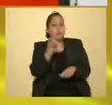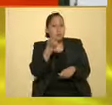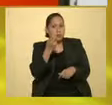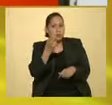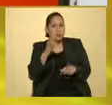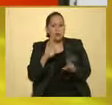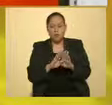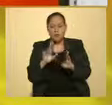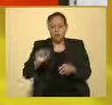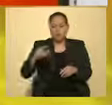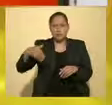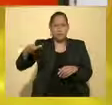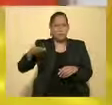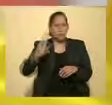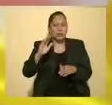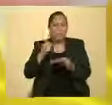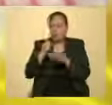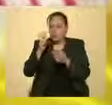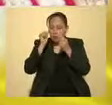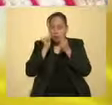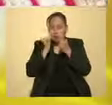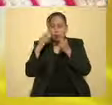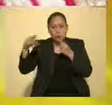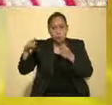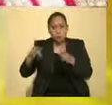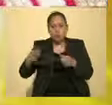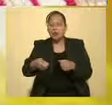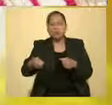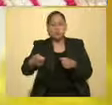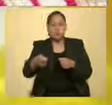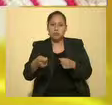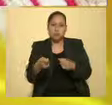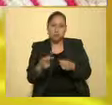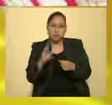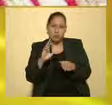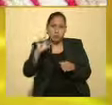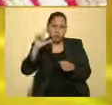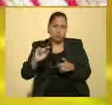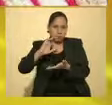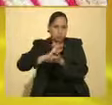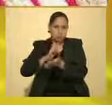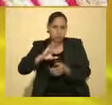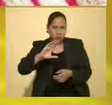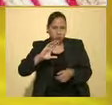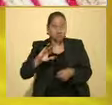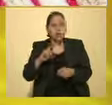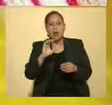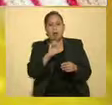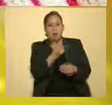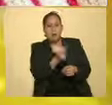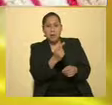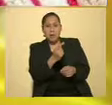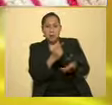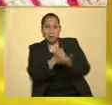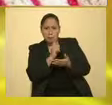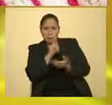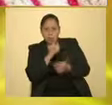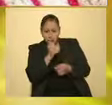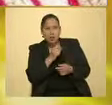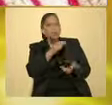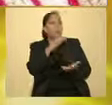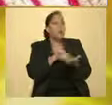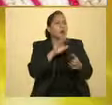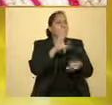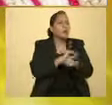una discriminación. Exacto. ¿No? A la entonces, persona que trae el lazarillo, ¿no? Exacto. Ahora, si no es perro de asistencia, ahí sí tenemos que consultar antes. Claro. En qué lugares